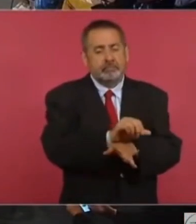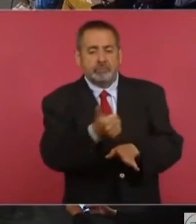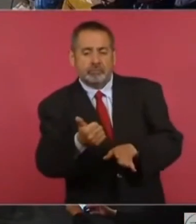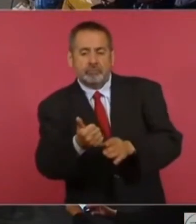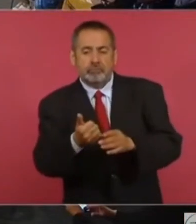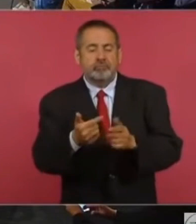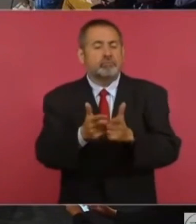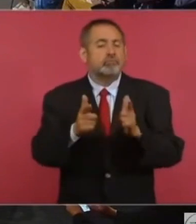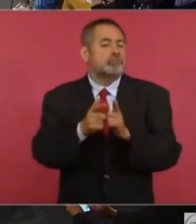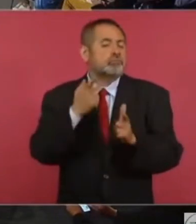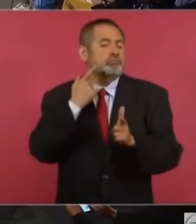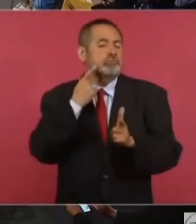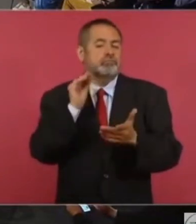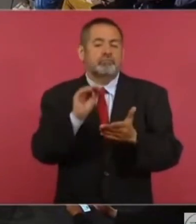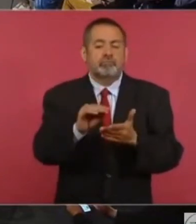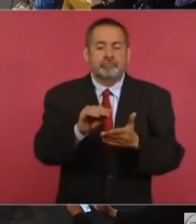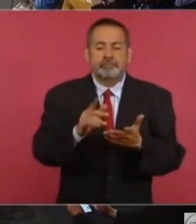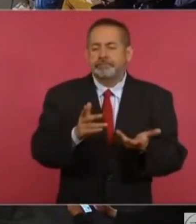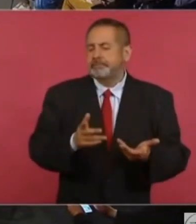Hubo